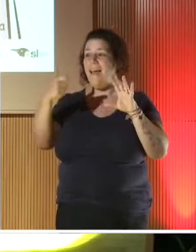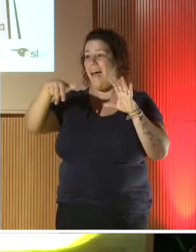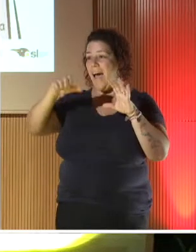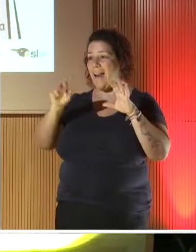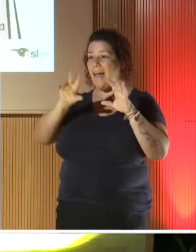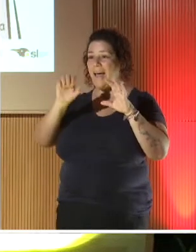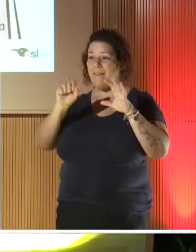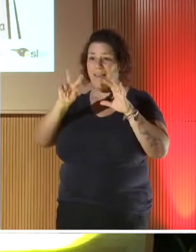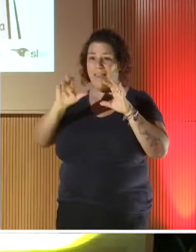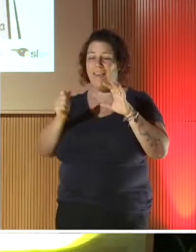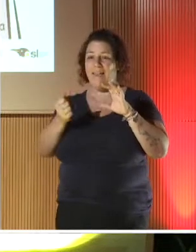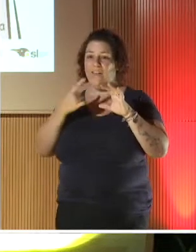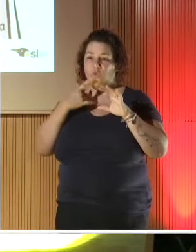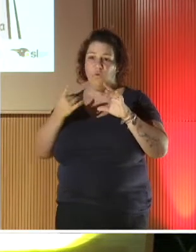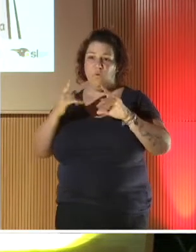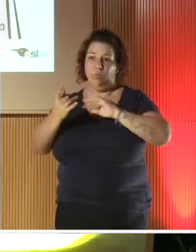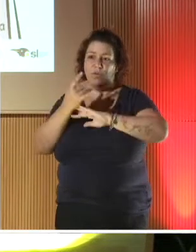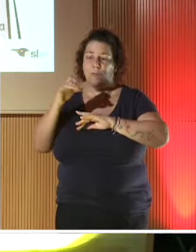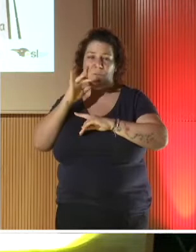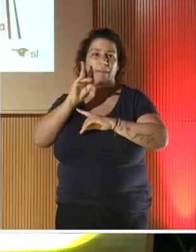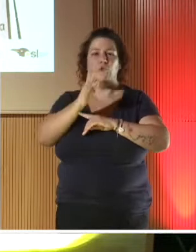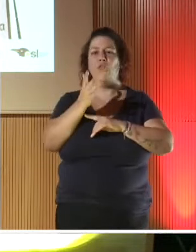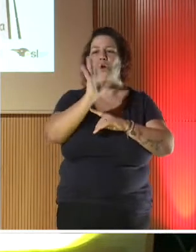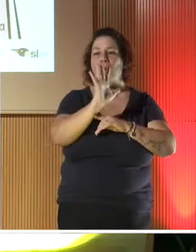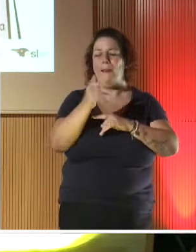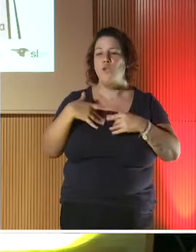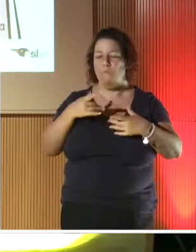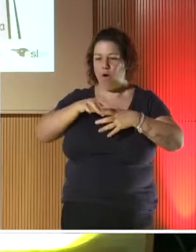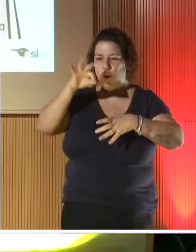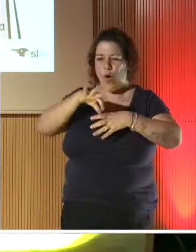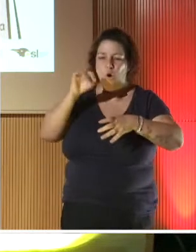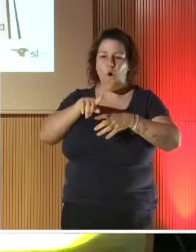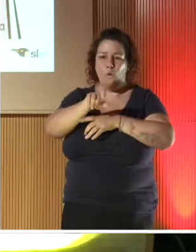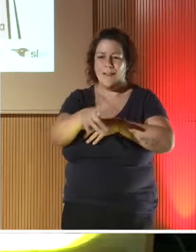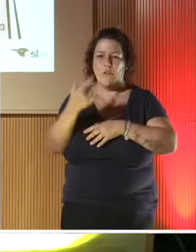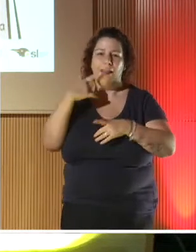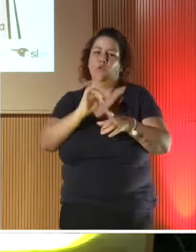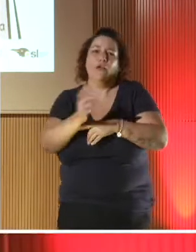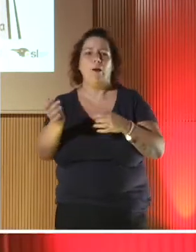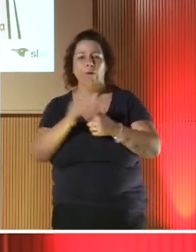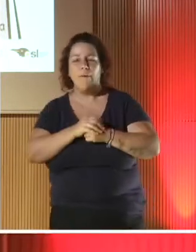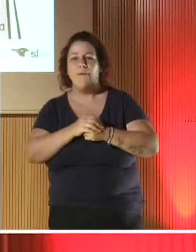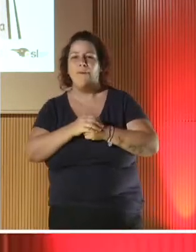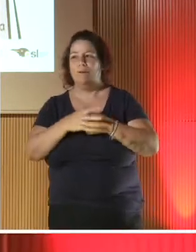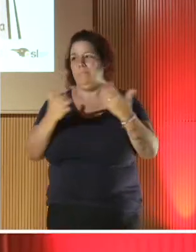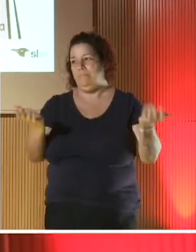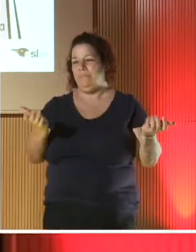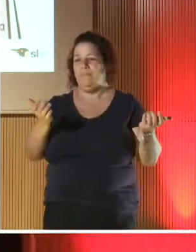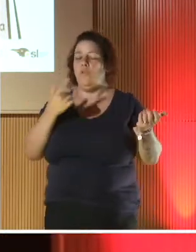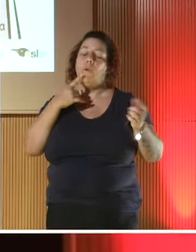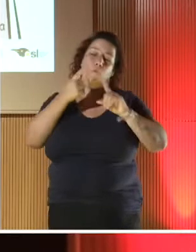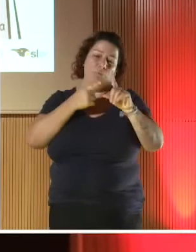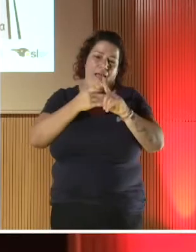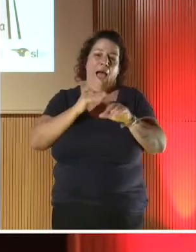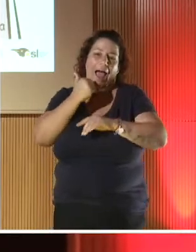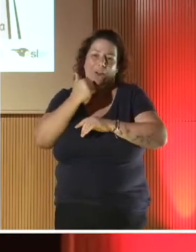Valle, me has fastidiado porque ya había visto lo de una peli para toda la familia, me había traído gusanito y luego resulta que no. Que he dicho, bueno, pues lo utilizaremos para algo.